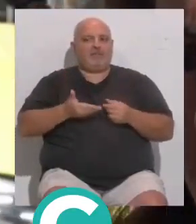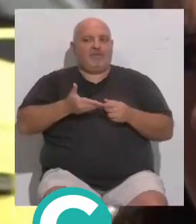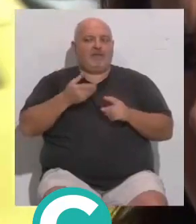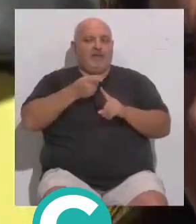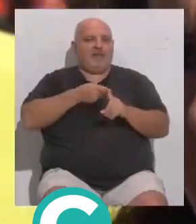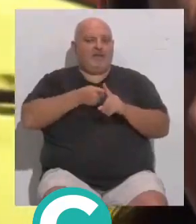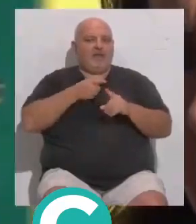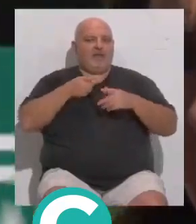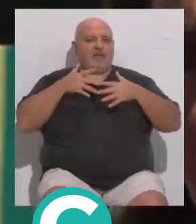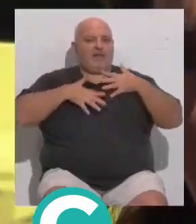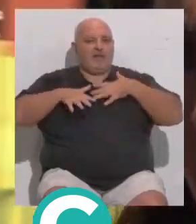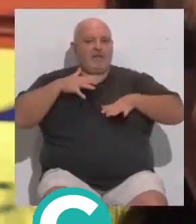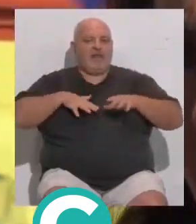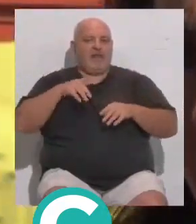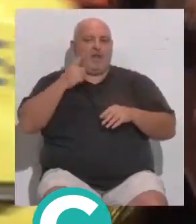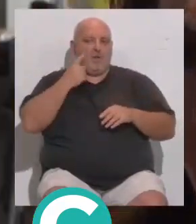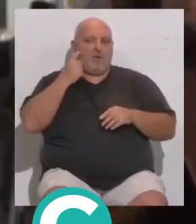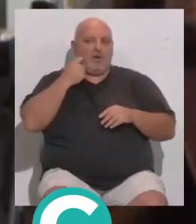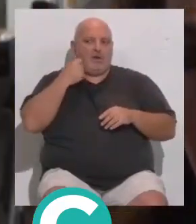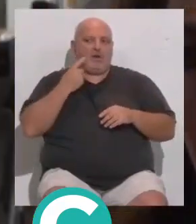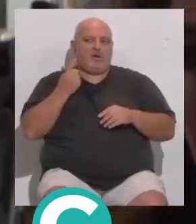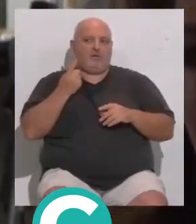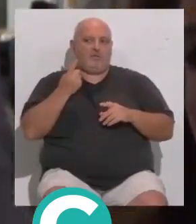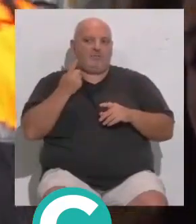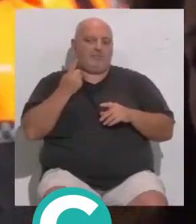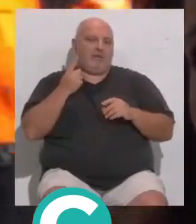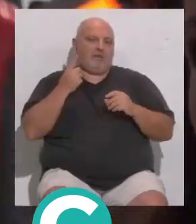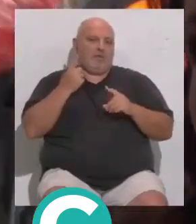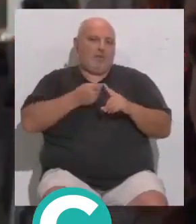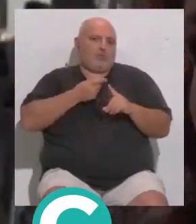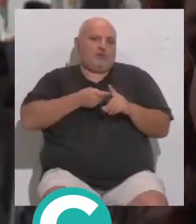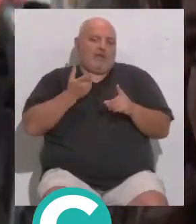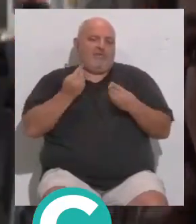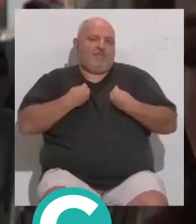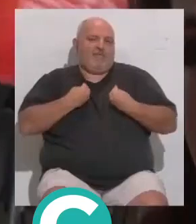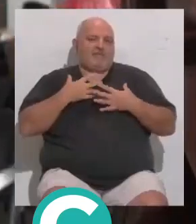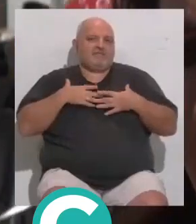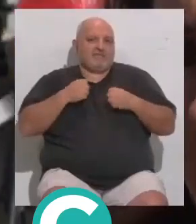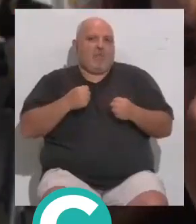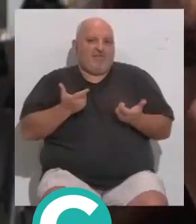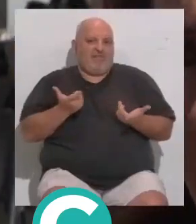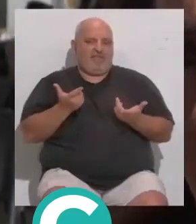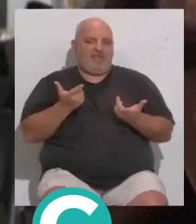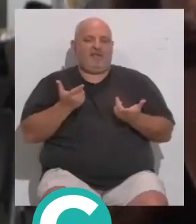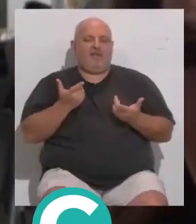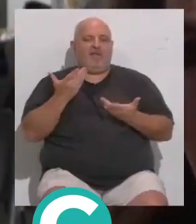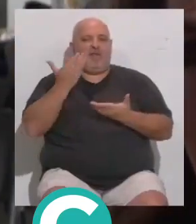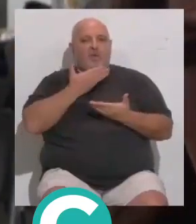de adquirir esos hábitos y de que practiquen una vida saludable.